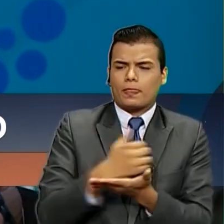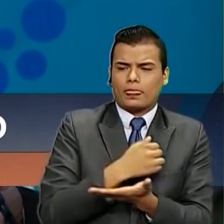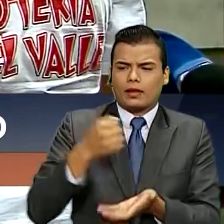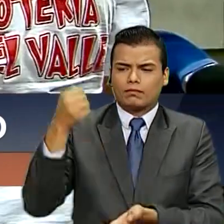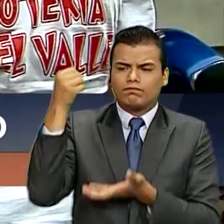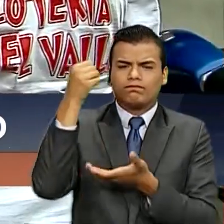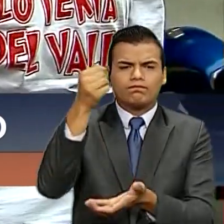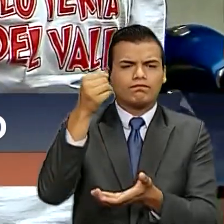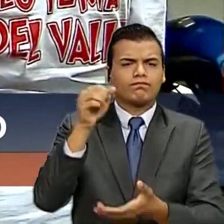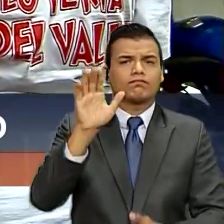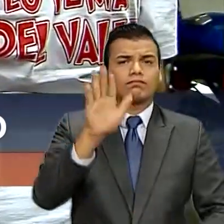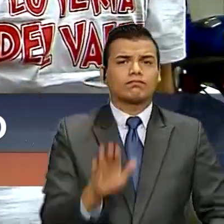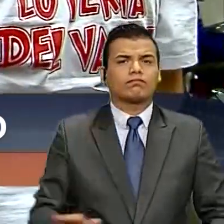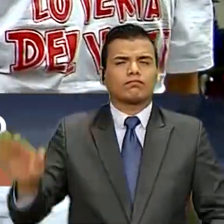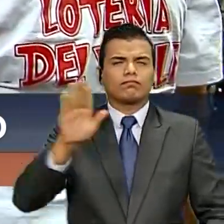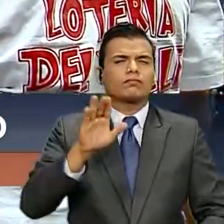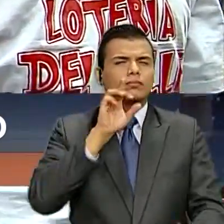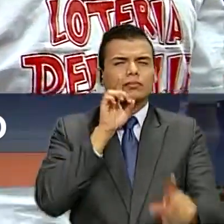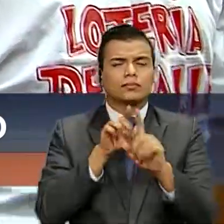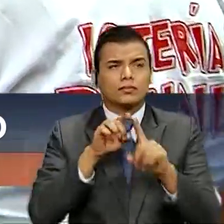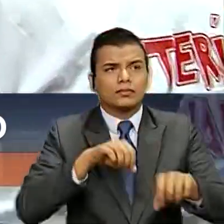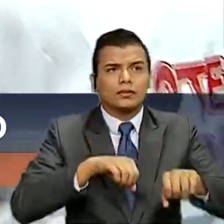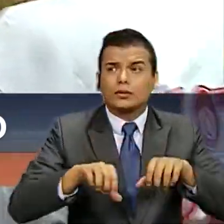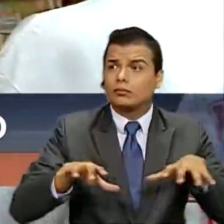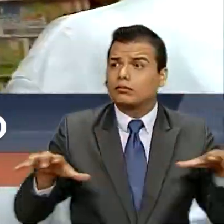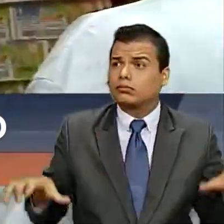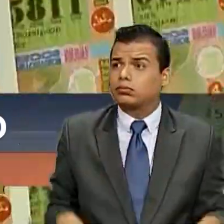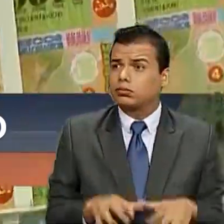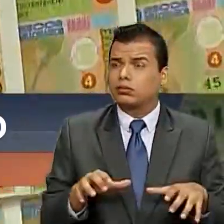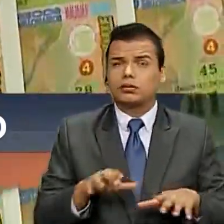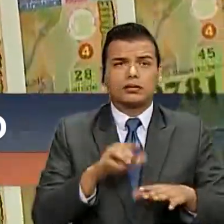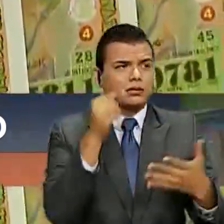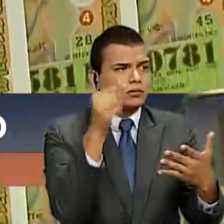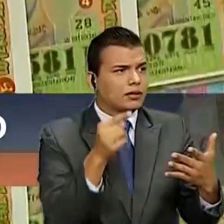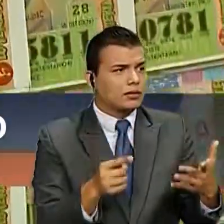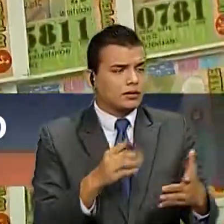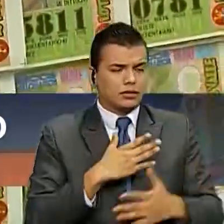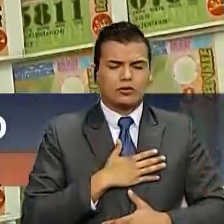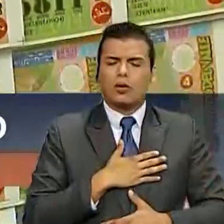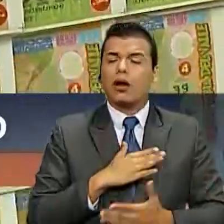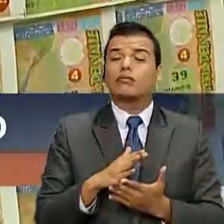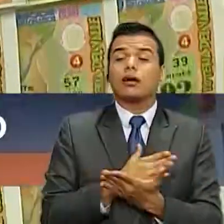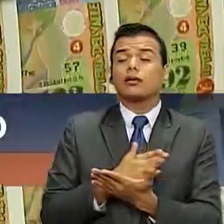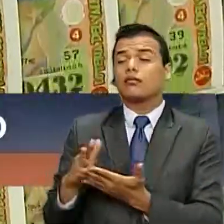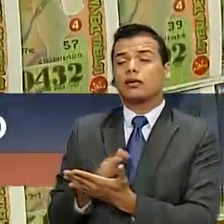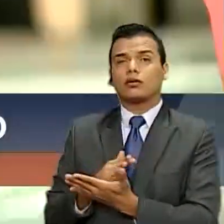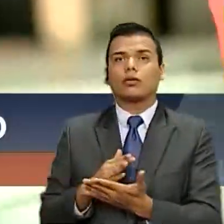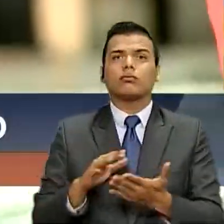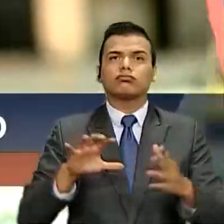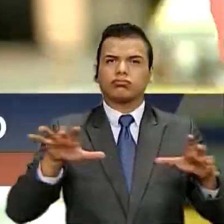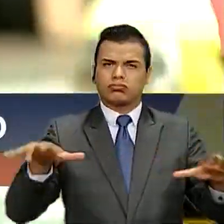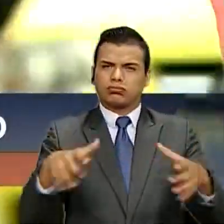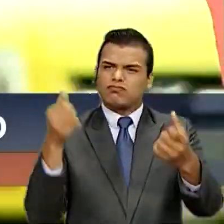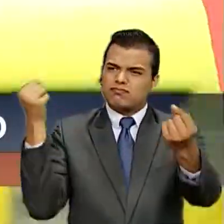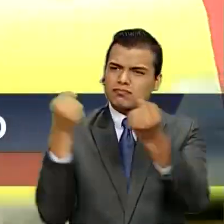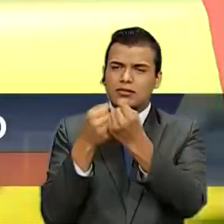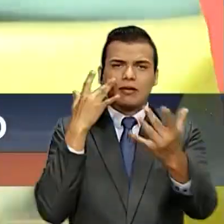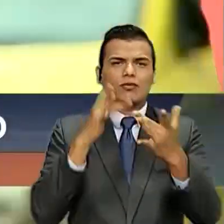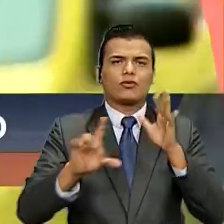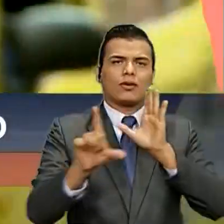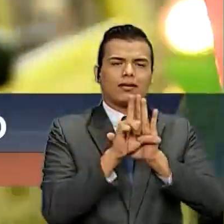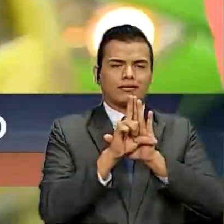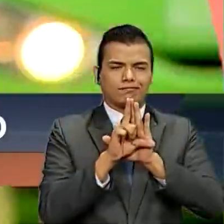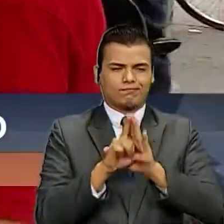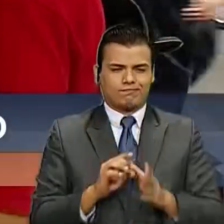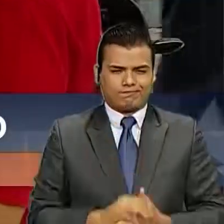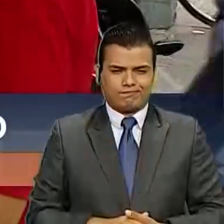porque lo que queremos es articular todas las acciones que de pronto venimos haciendo de manera independiente, articularlas a favor del juego legal. Bueno, en el